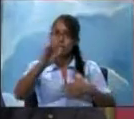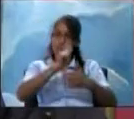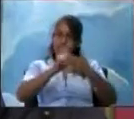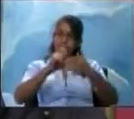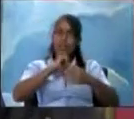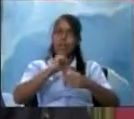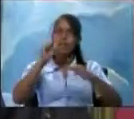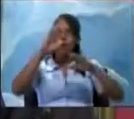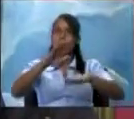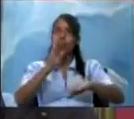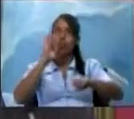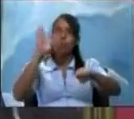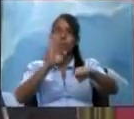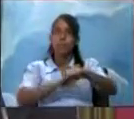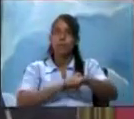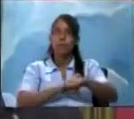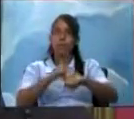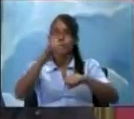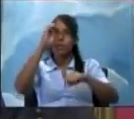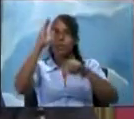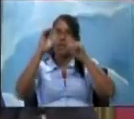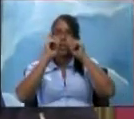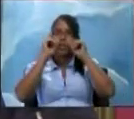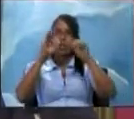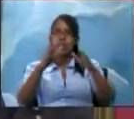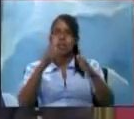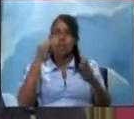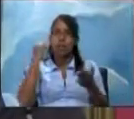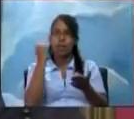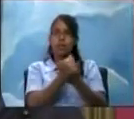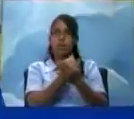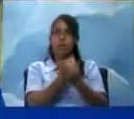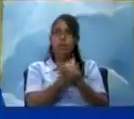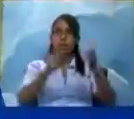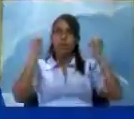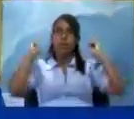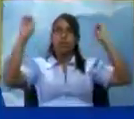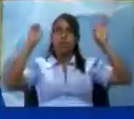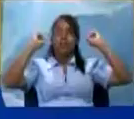está escrito es de fiel cumplimiento. Que Dios les bendiga. Amén.